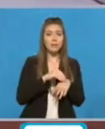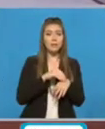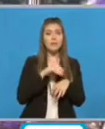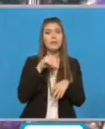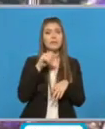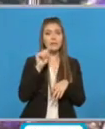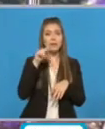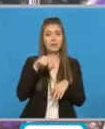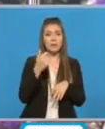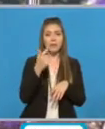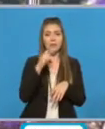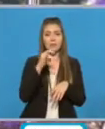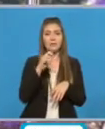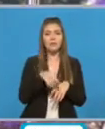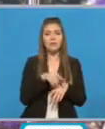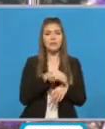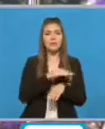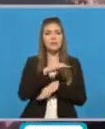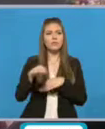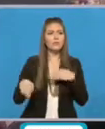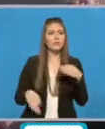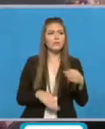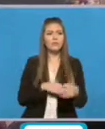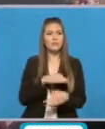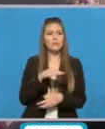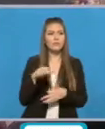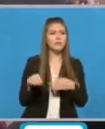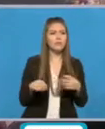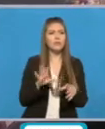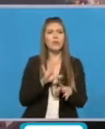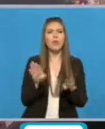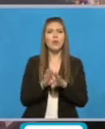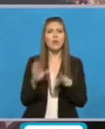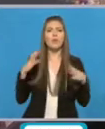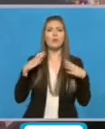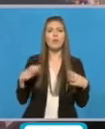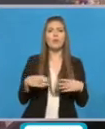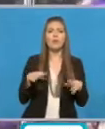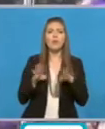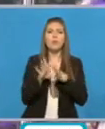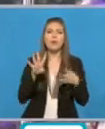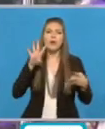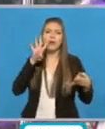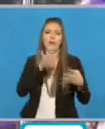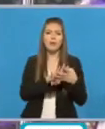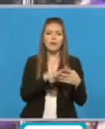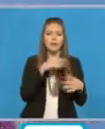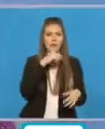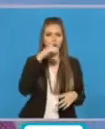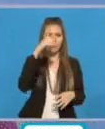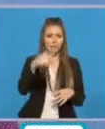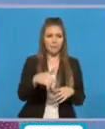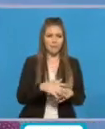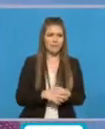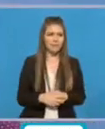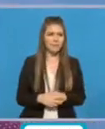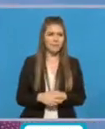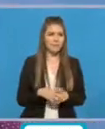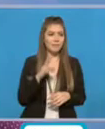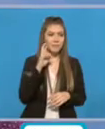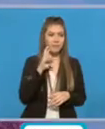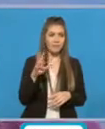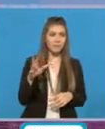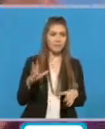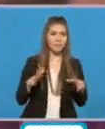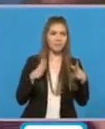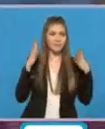cosa se vuelve el cuerpo es la cárcel del alma. Esa es la idea que él introduce. ¿Y cómo de ser tremendo se volvió? Ay,